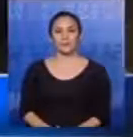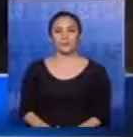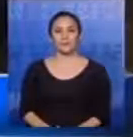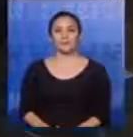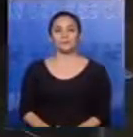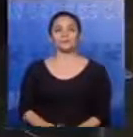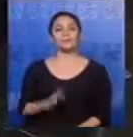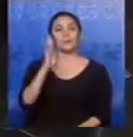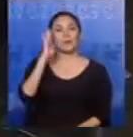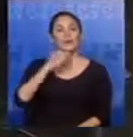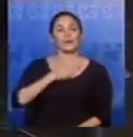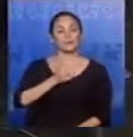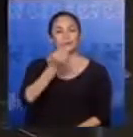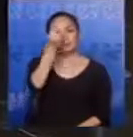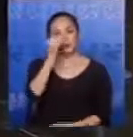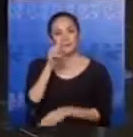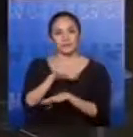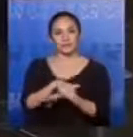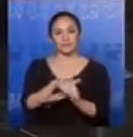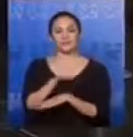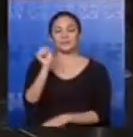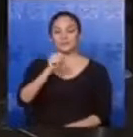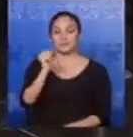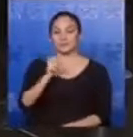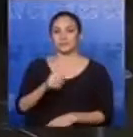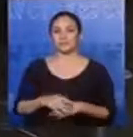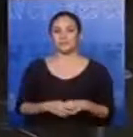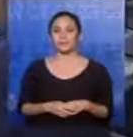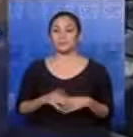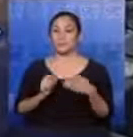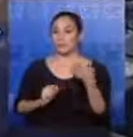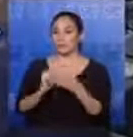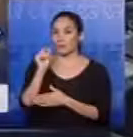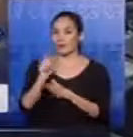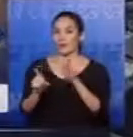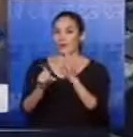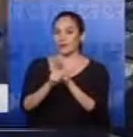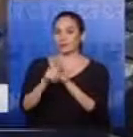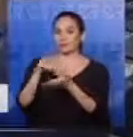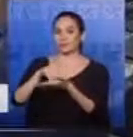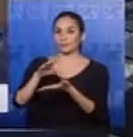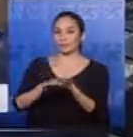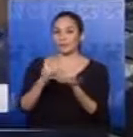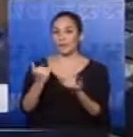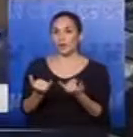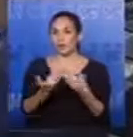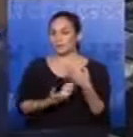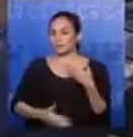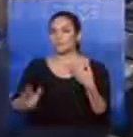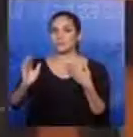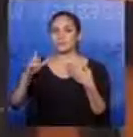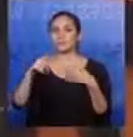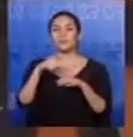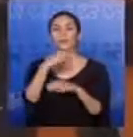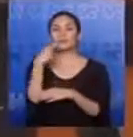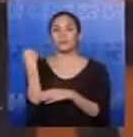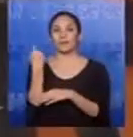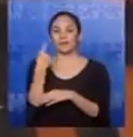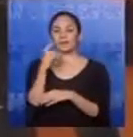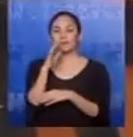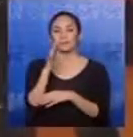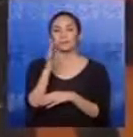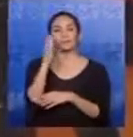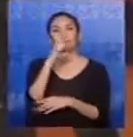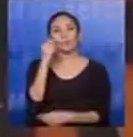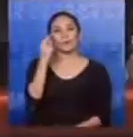Hola, ¿qué tal? ¿Cómo están? Muy buenas tardes. Efectivamente, si tras la aprobación de la ley que regulará de aquí en adelante los feriados, el presidente de la República,